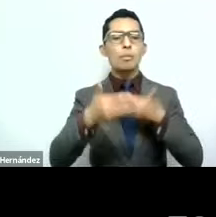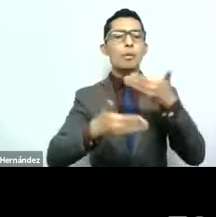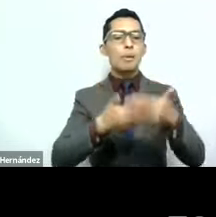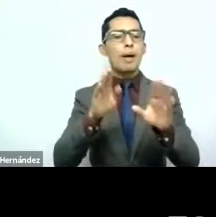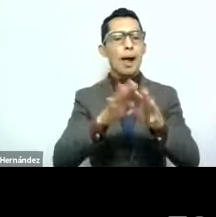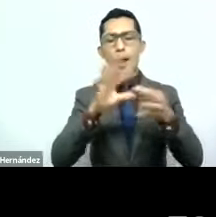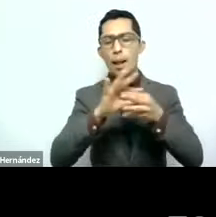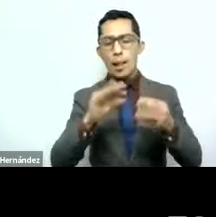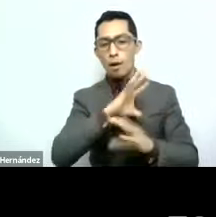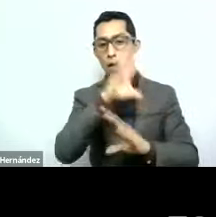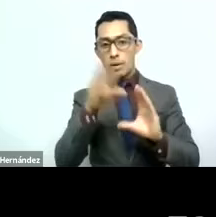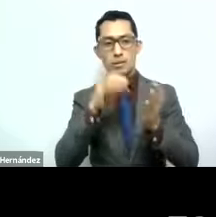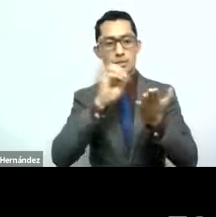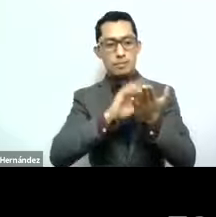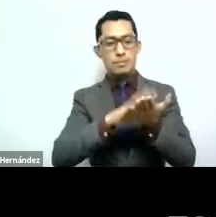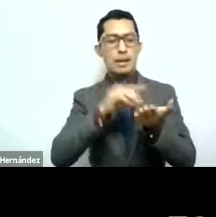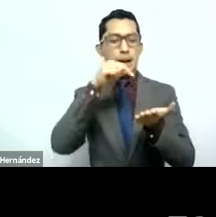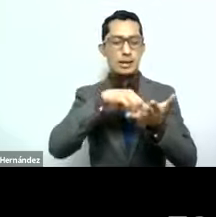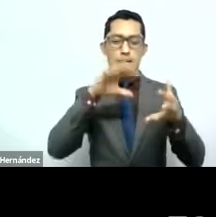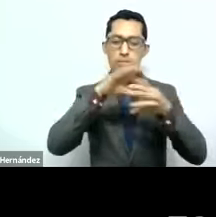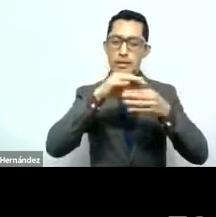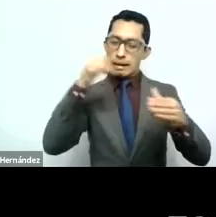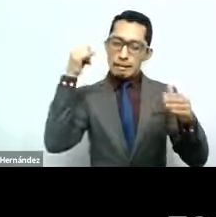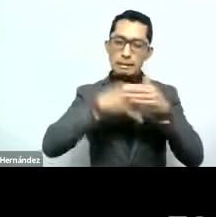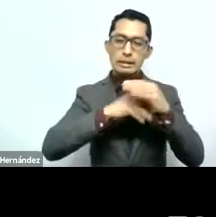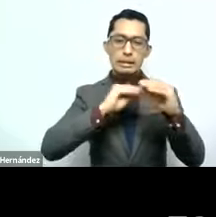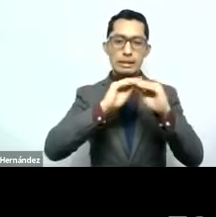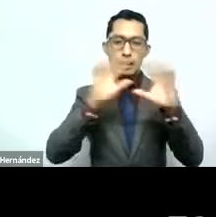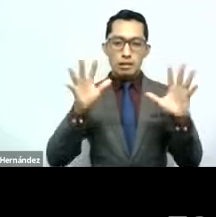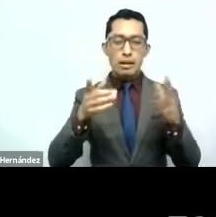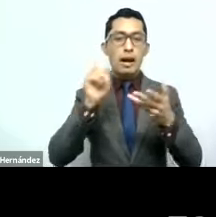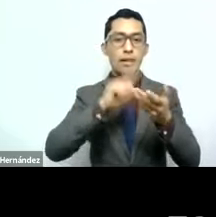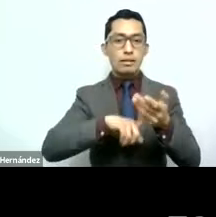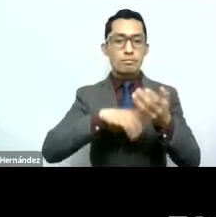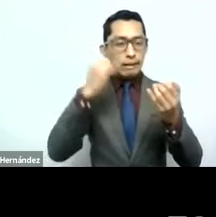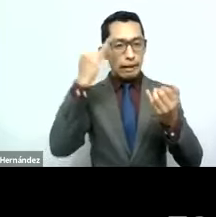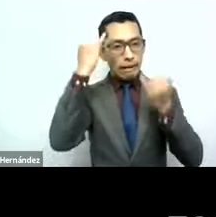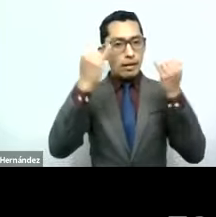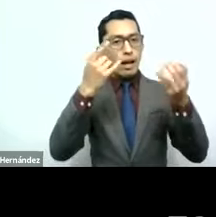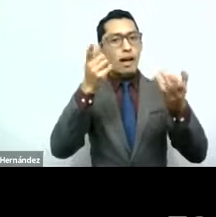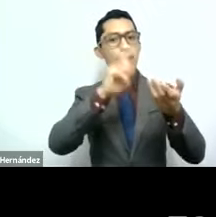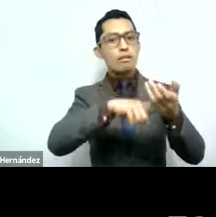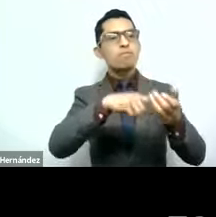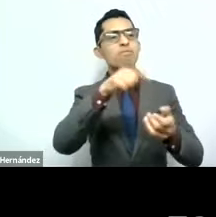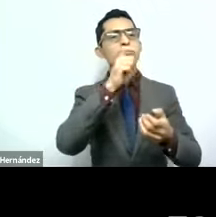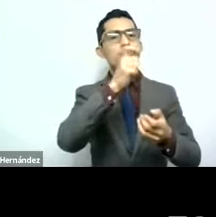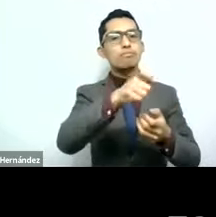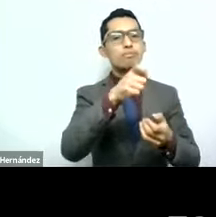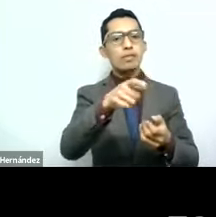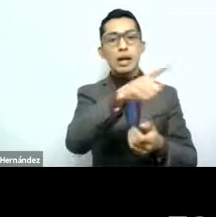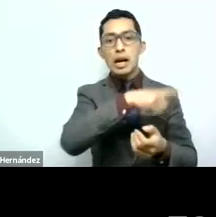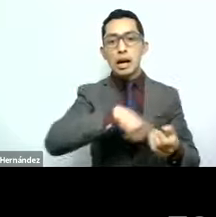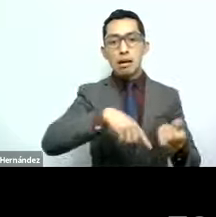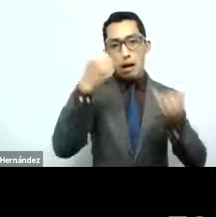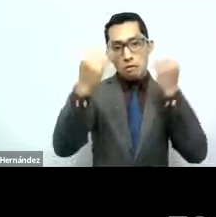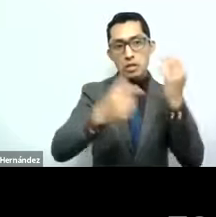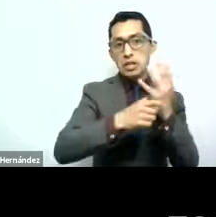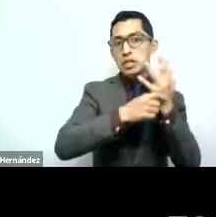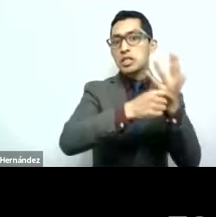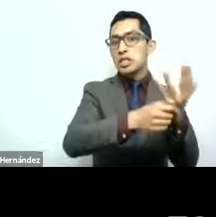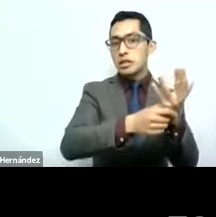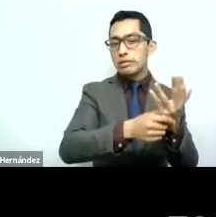etcétera. Me parece que aquí un estereotipo que es importante comentar es el de que se tiene todavía la